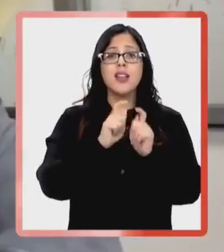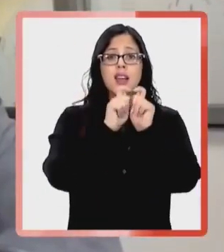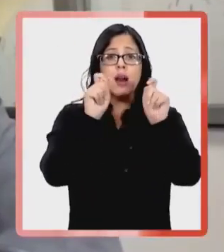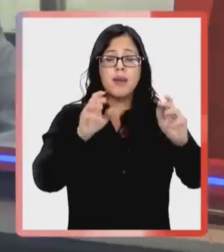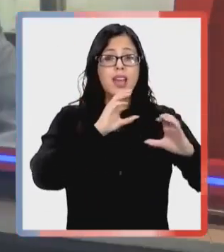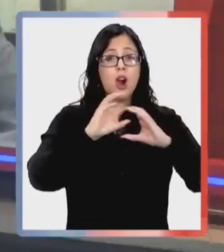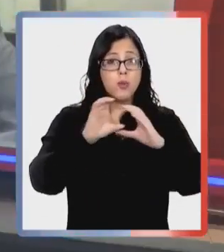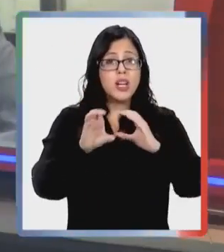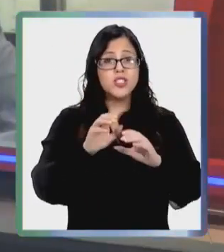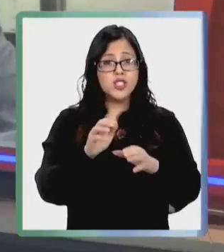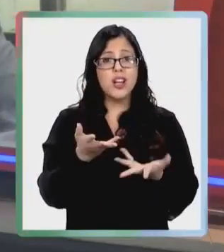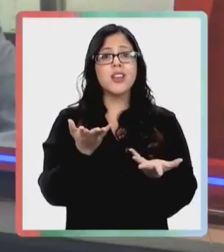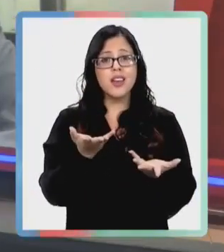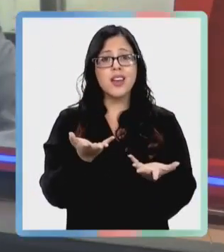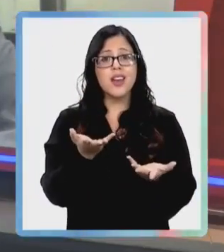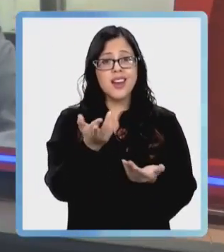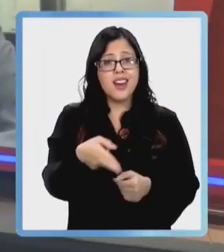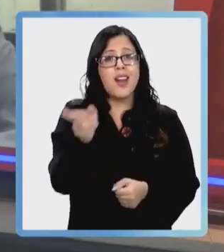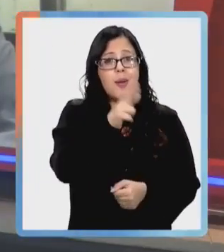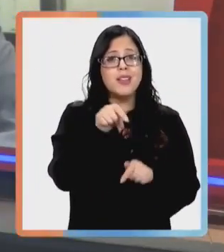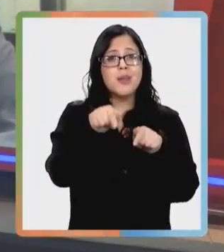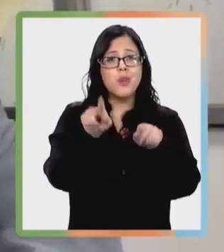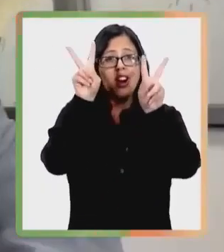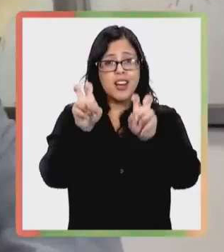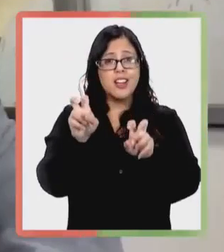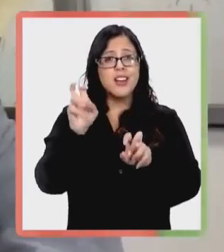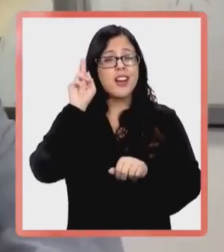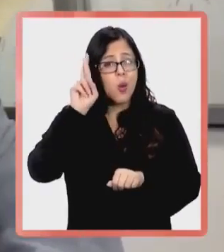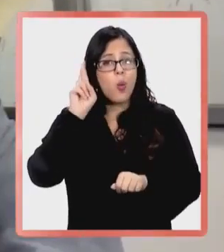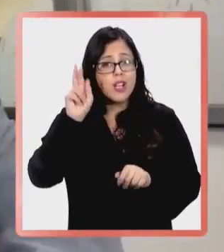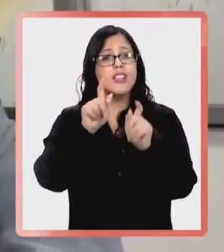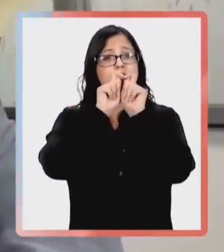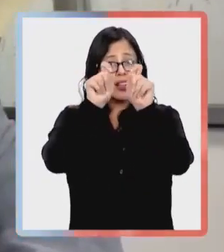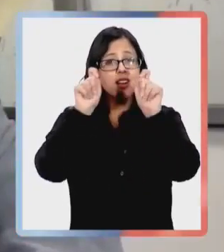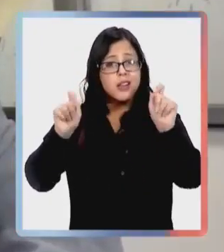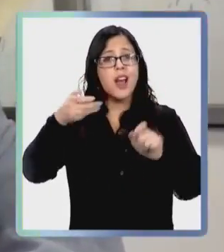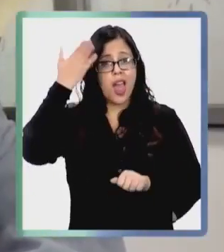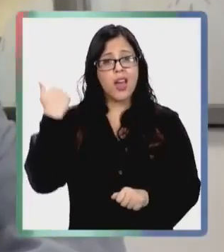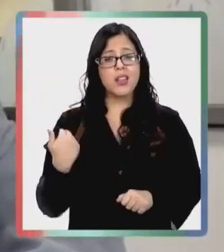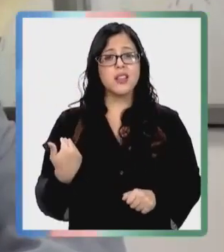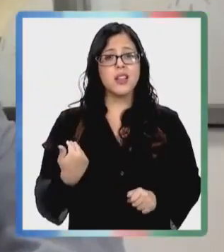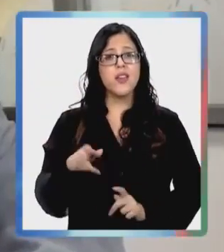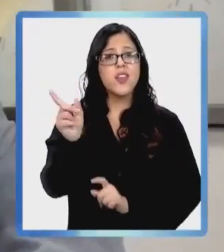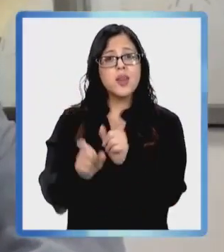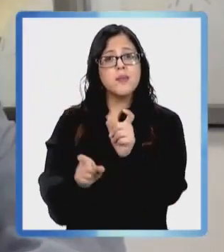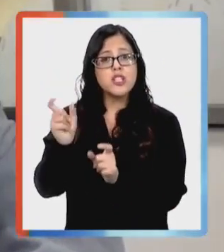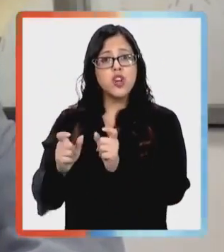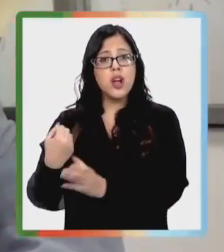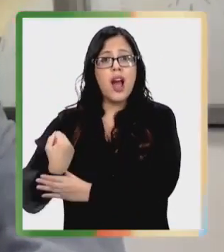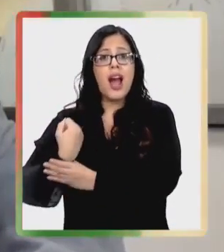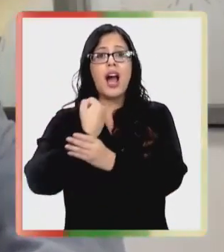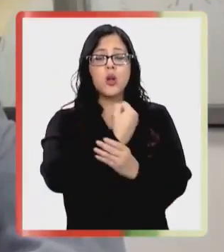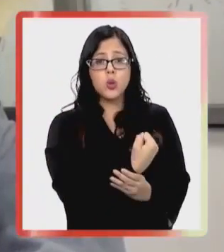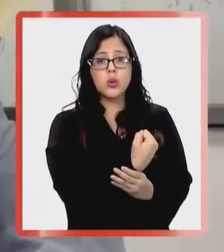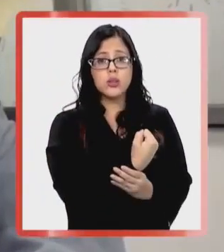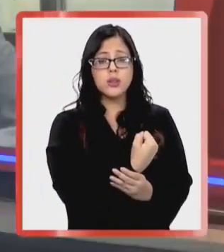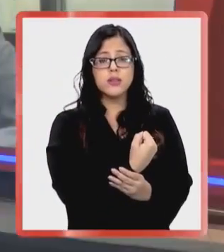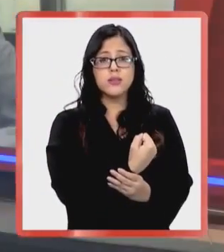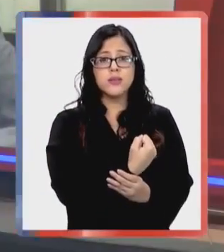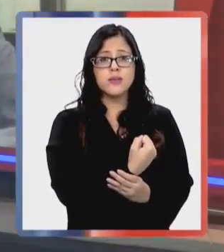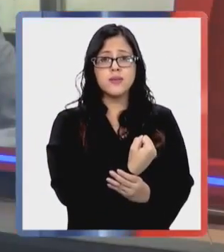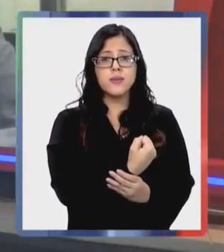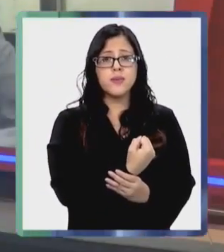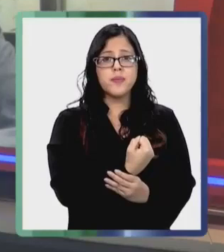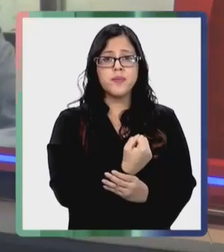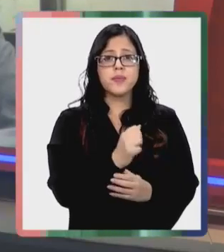comunicacional insistimos mucho en eso. Acuérdate que hicimos spot. De hecho, hay gente que quiso colaborar. Una